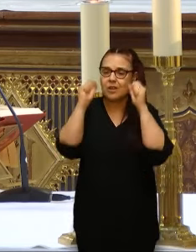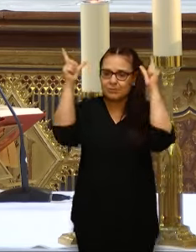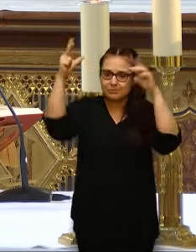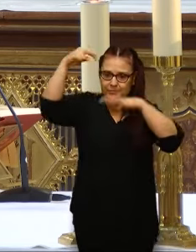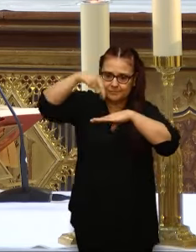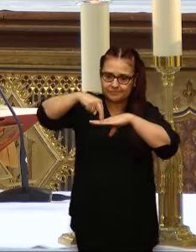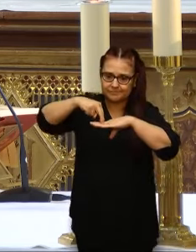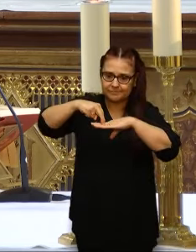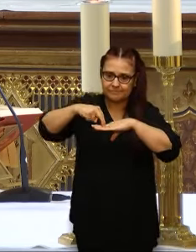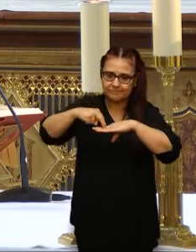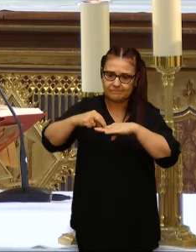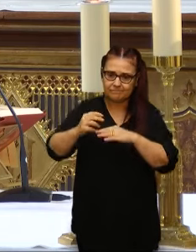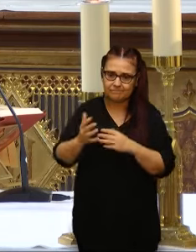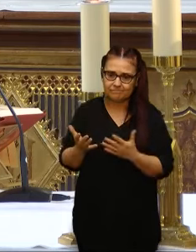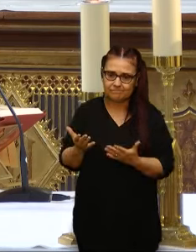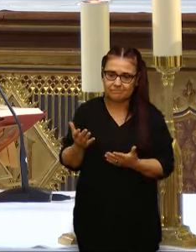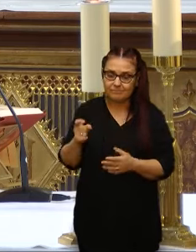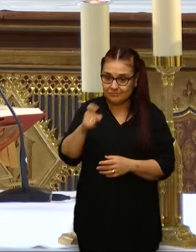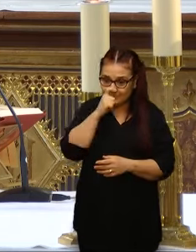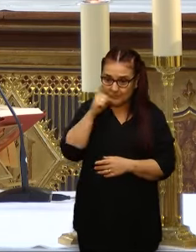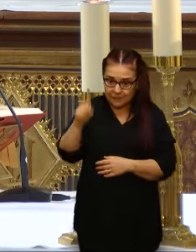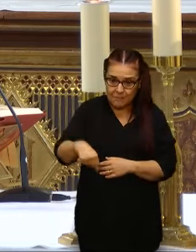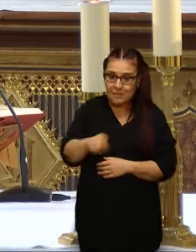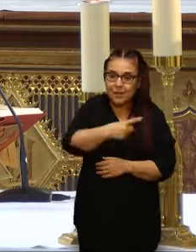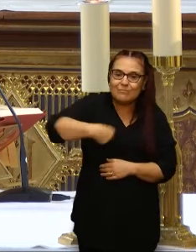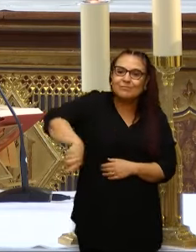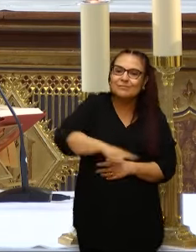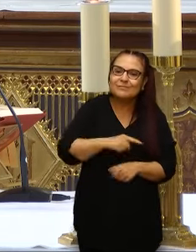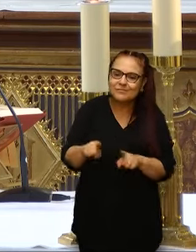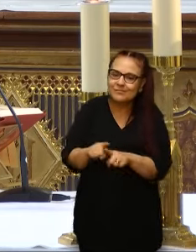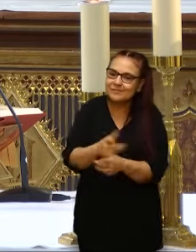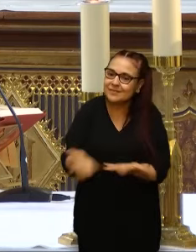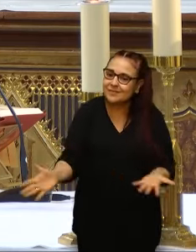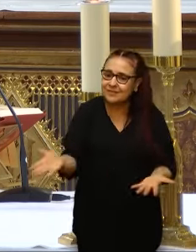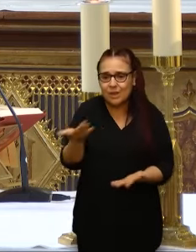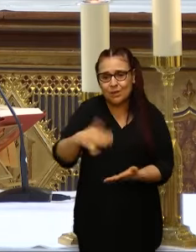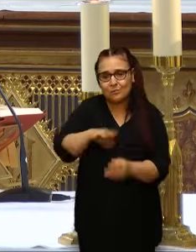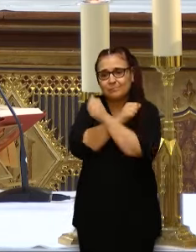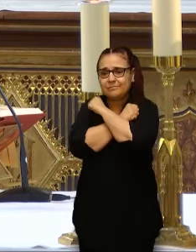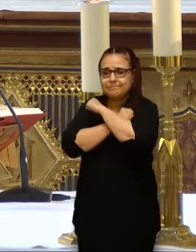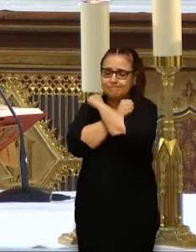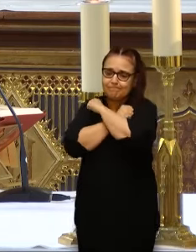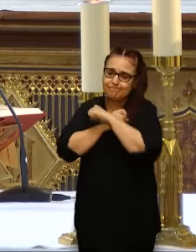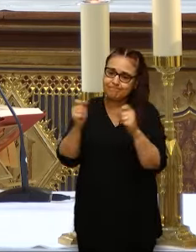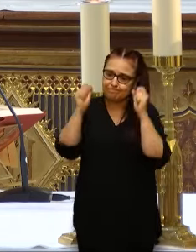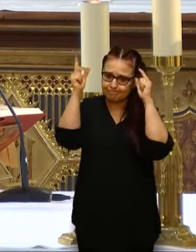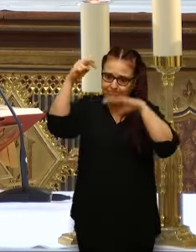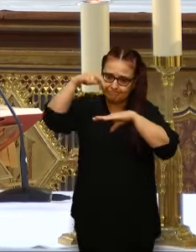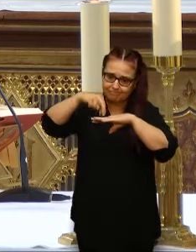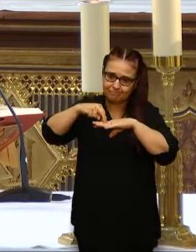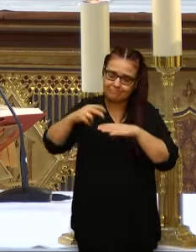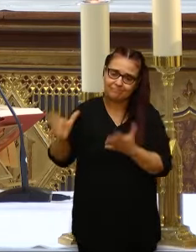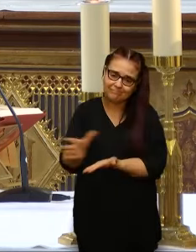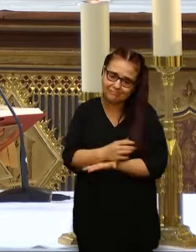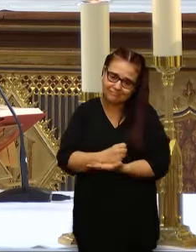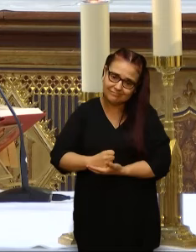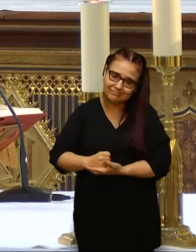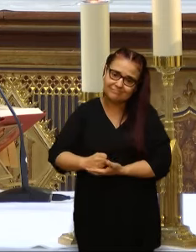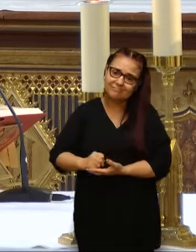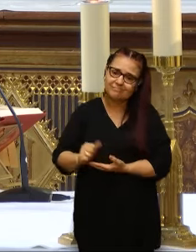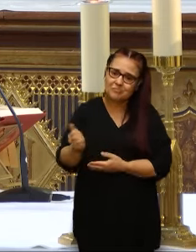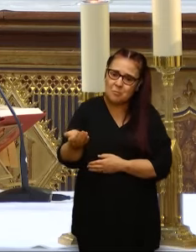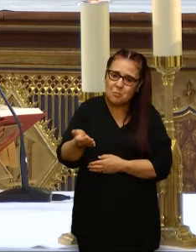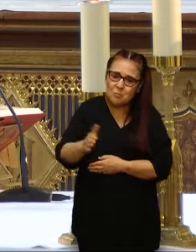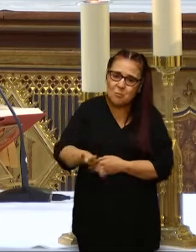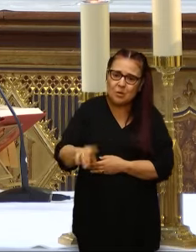resurrección. Y acuérdate también de nuestros hermanos que durmieron en la esperanza de la resurrección y de todos los que han